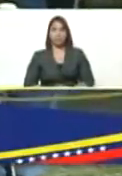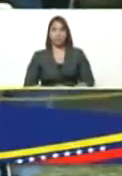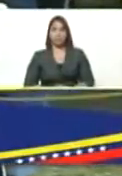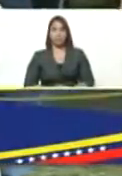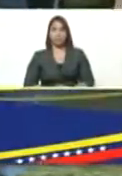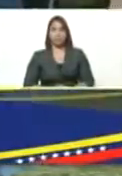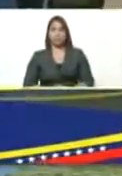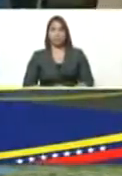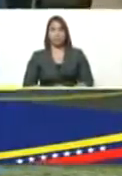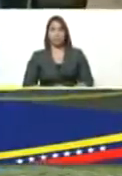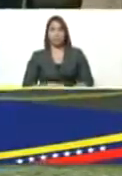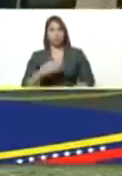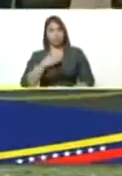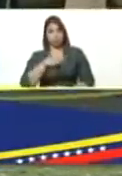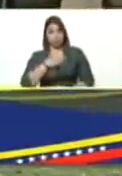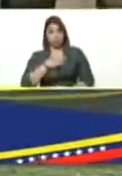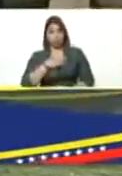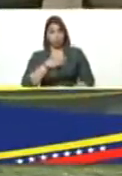Yo